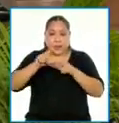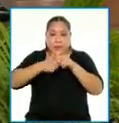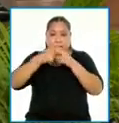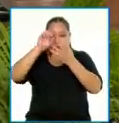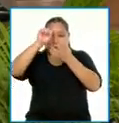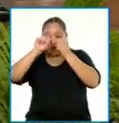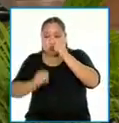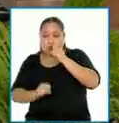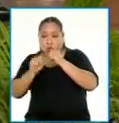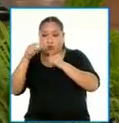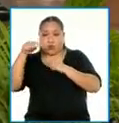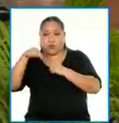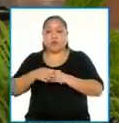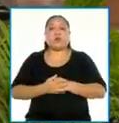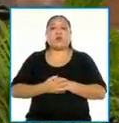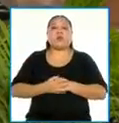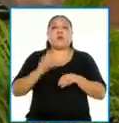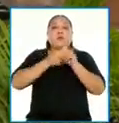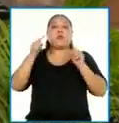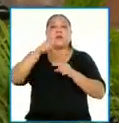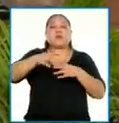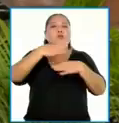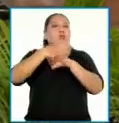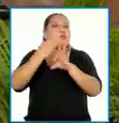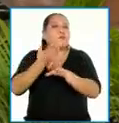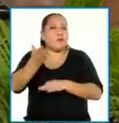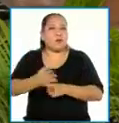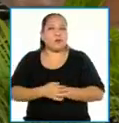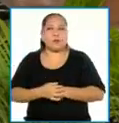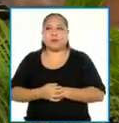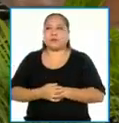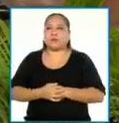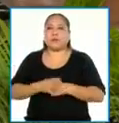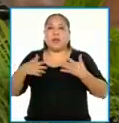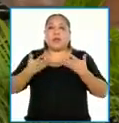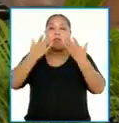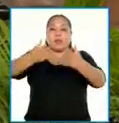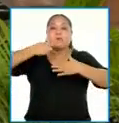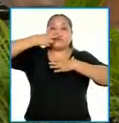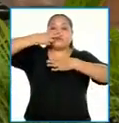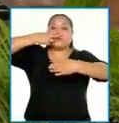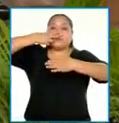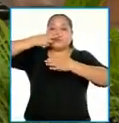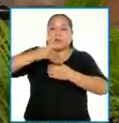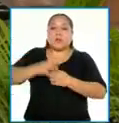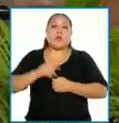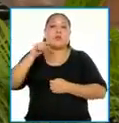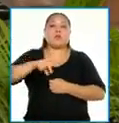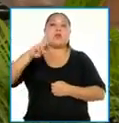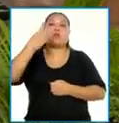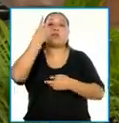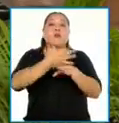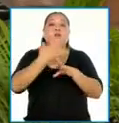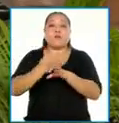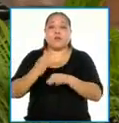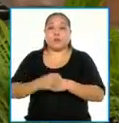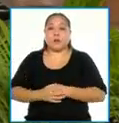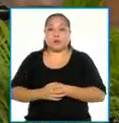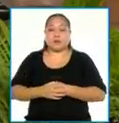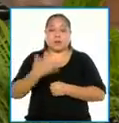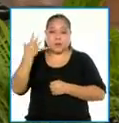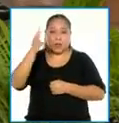¿no? Pero esa es una estrategia para oxígeno. Una segunda estrategia que